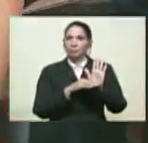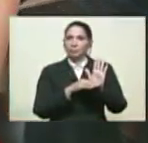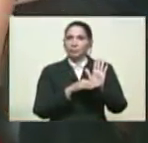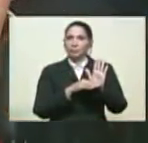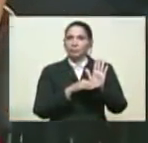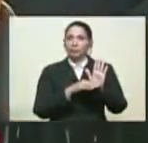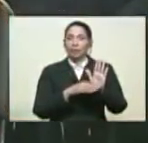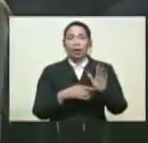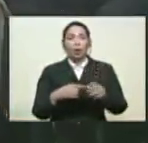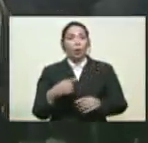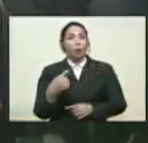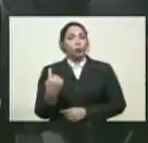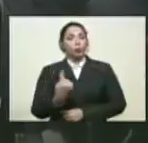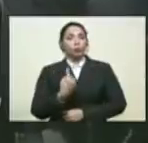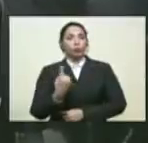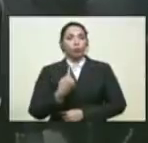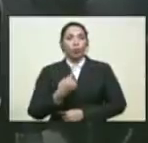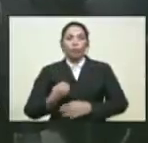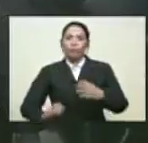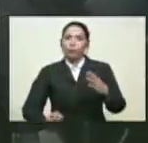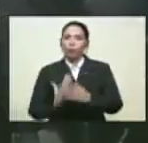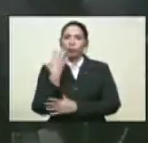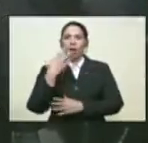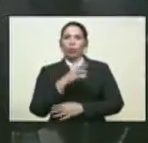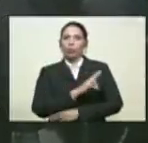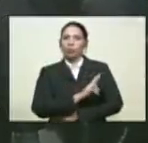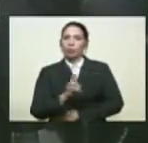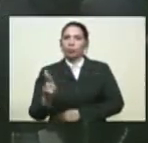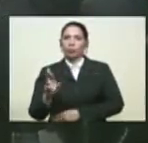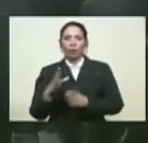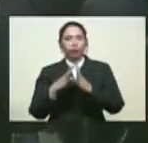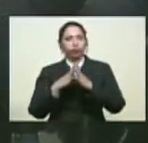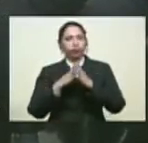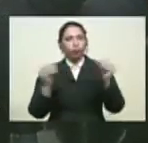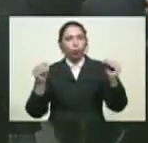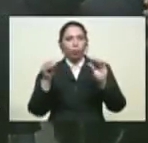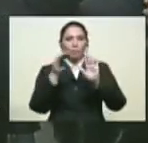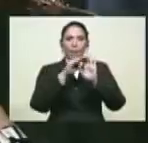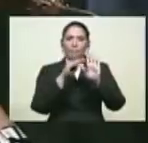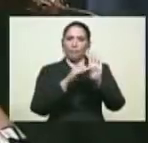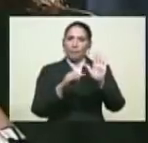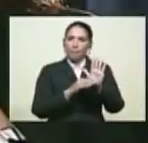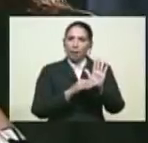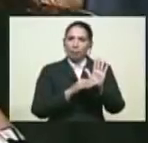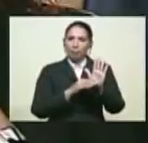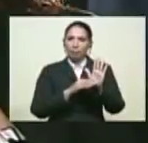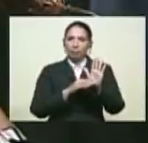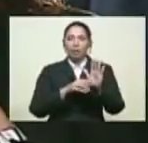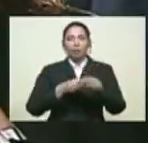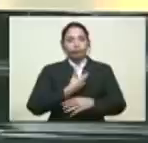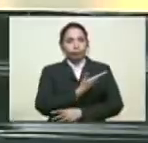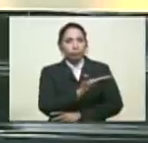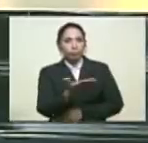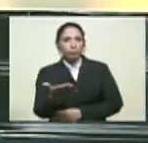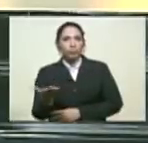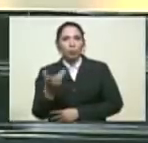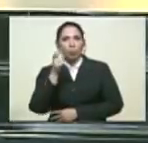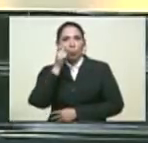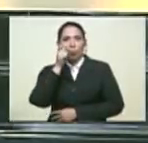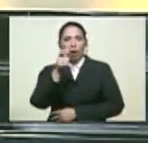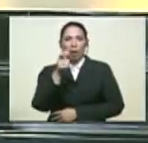no solo ha fundado repúblicas en todo su concepto de darle al pueblo, al soberano, todo el